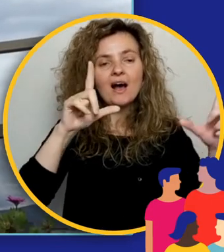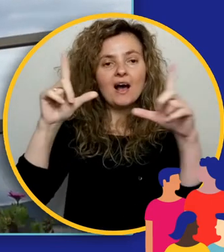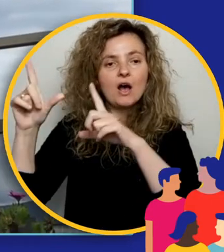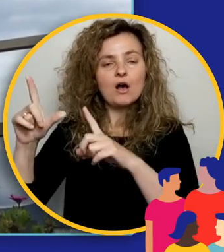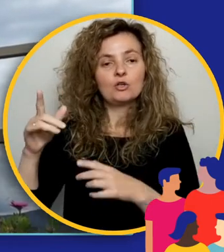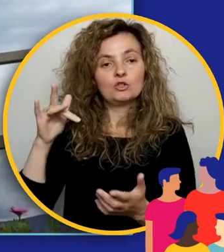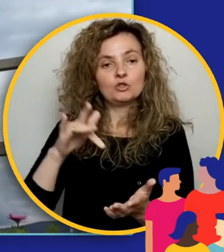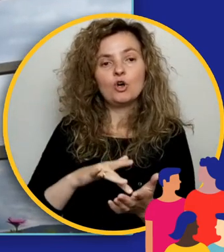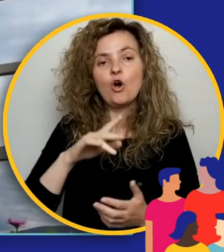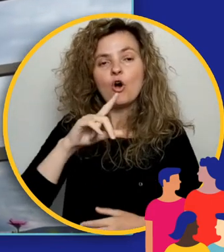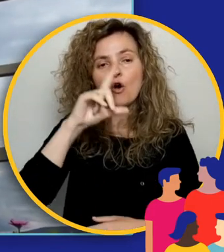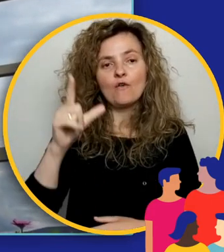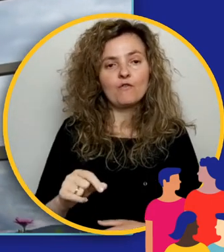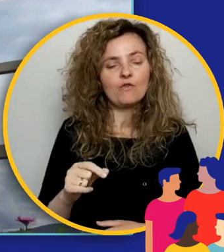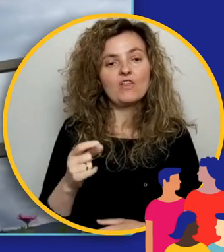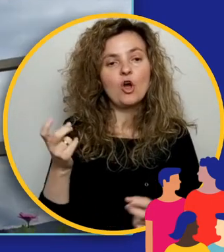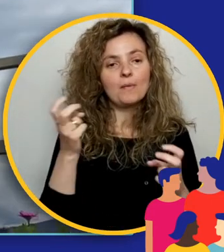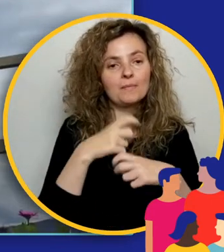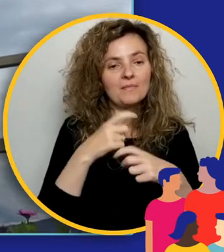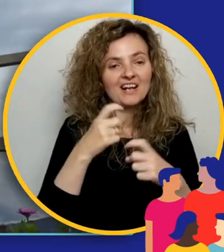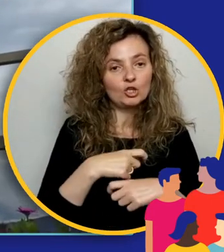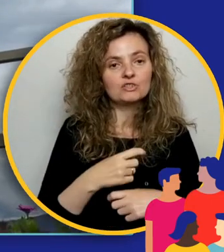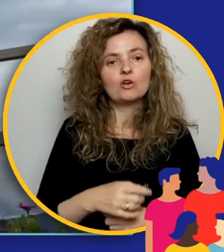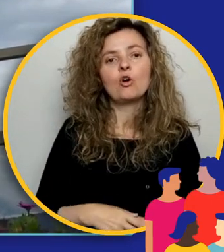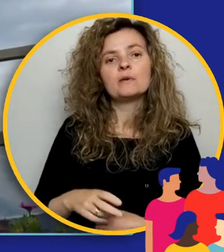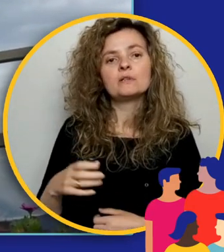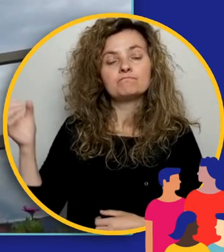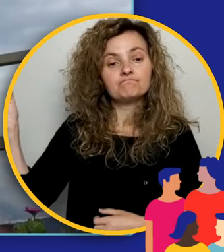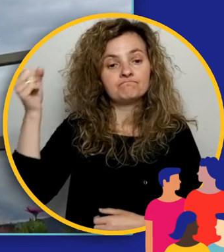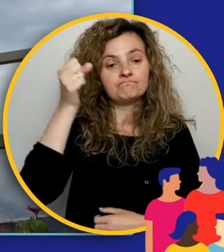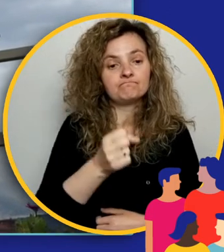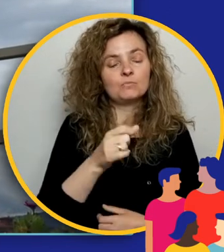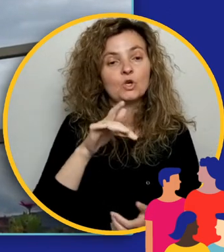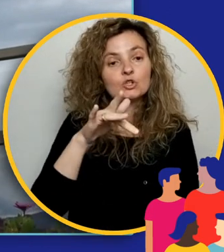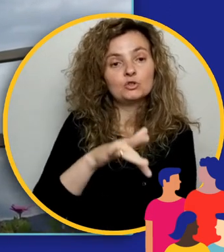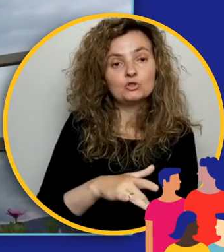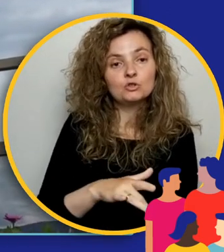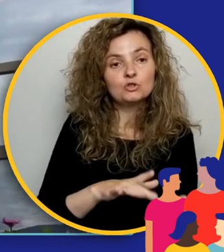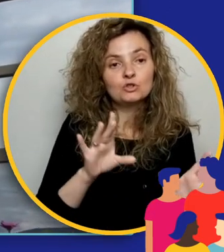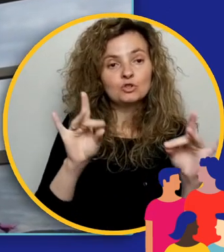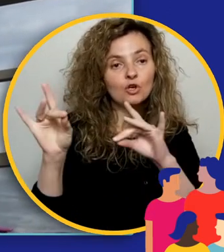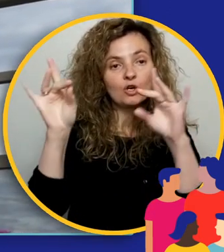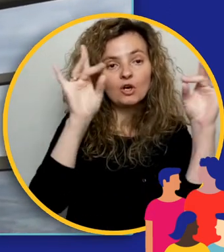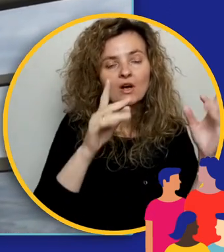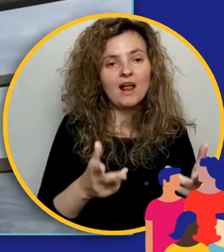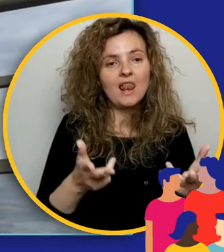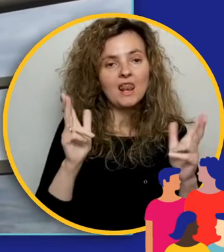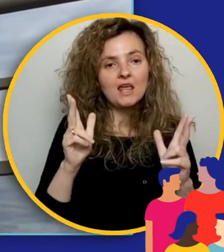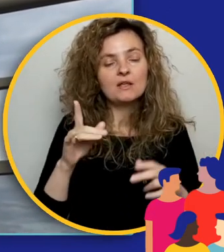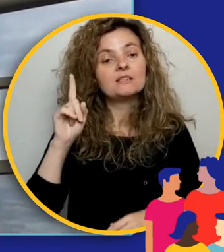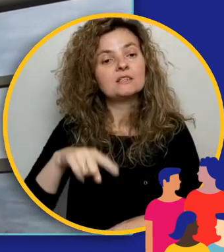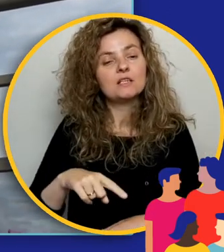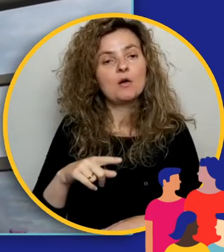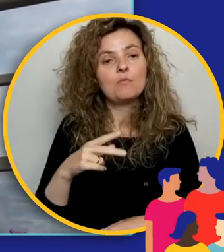cuadros de la exposición traída por la fundación maría josé jove que podíamos tocar a la vez